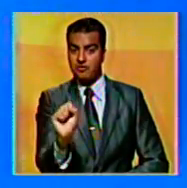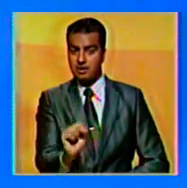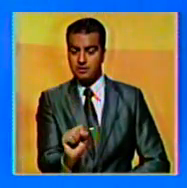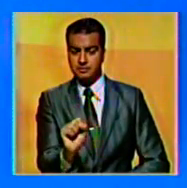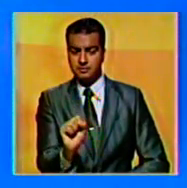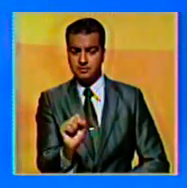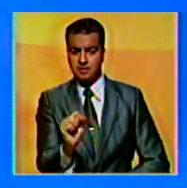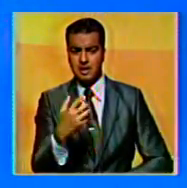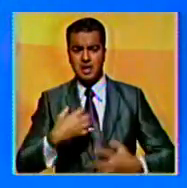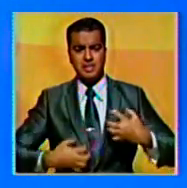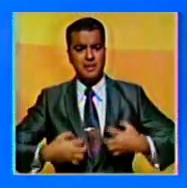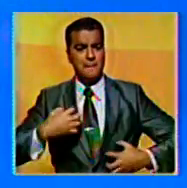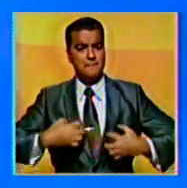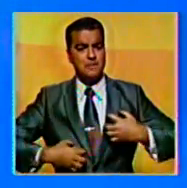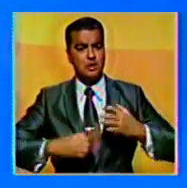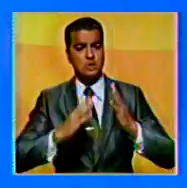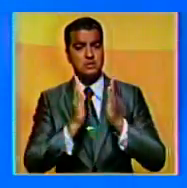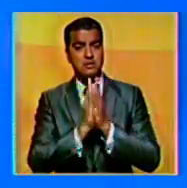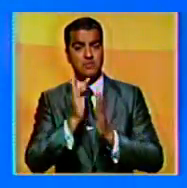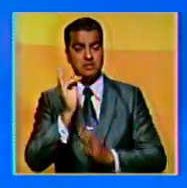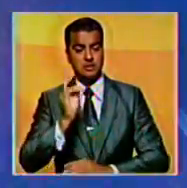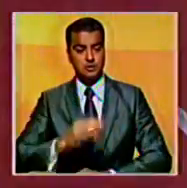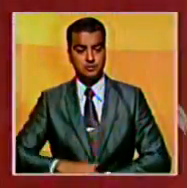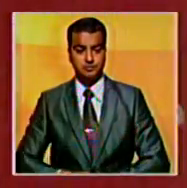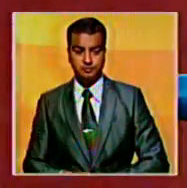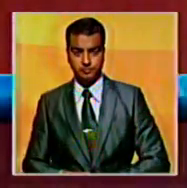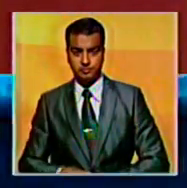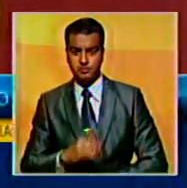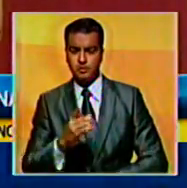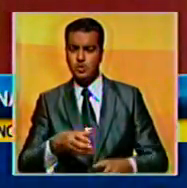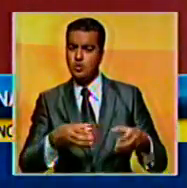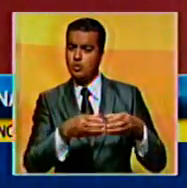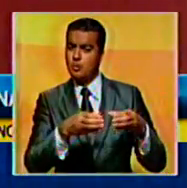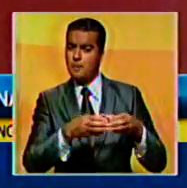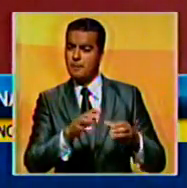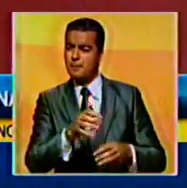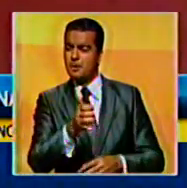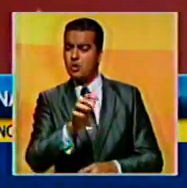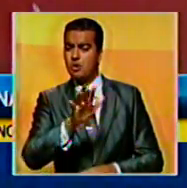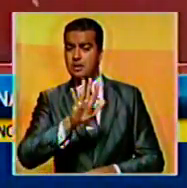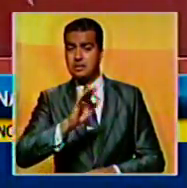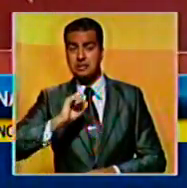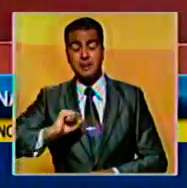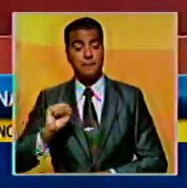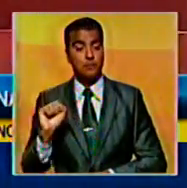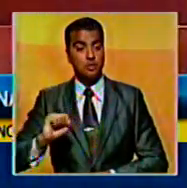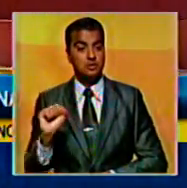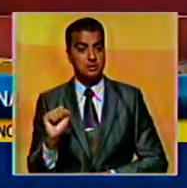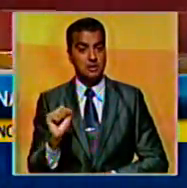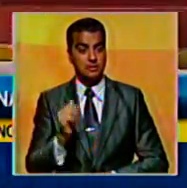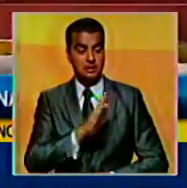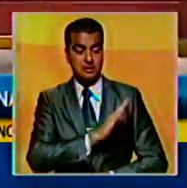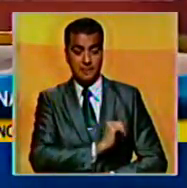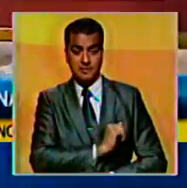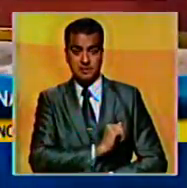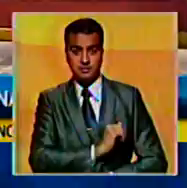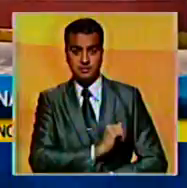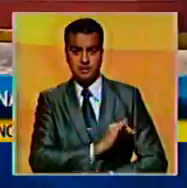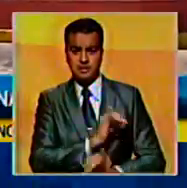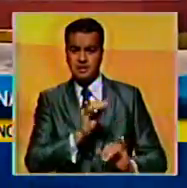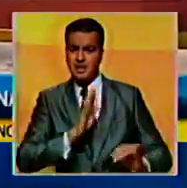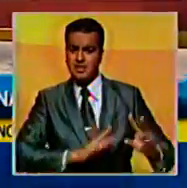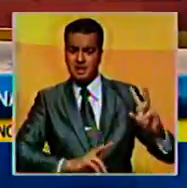registrado este miércoles en el municipio de San Francisco una comisión integrada por al menos 15 funcionarios de la policía científica se